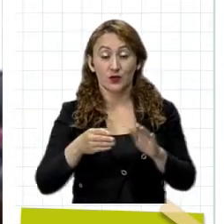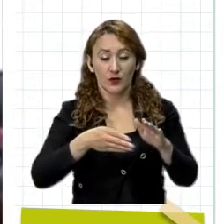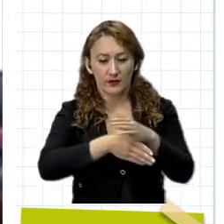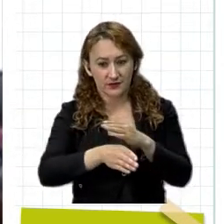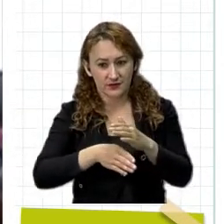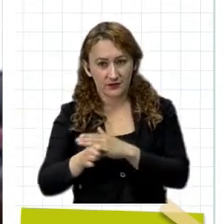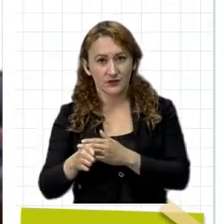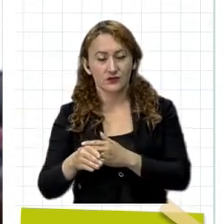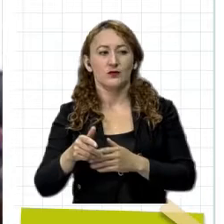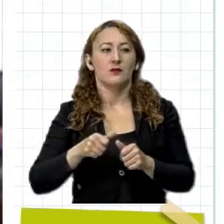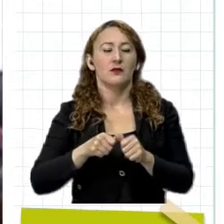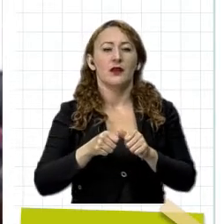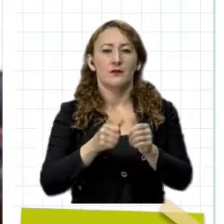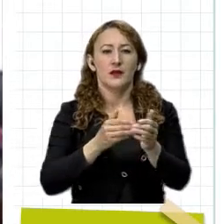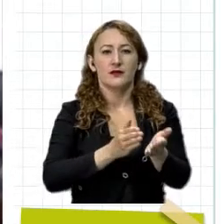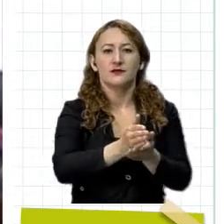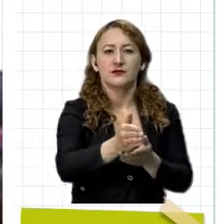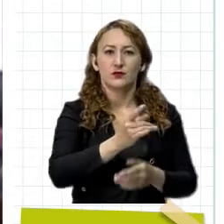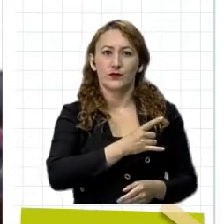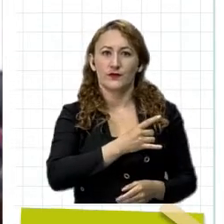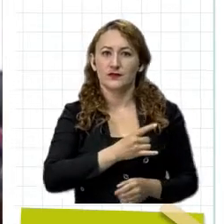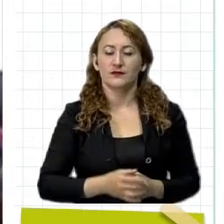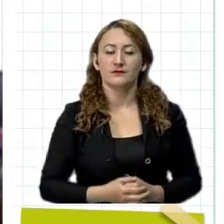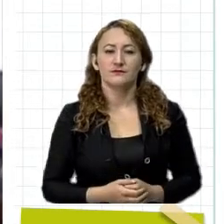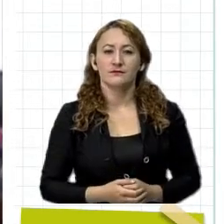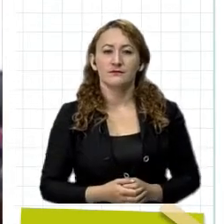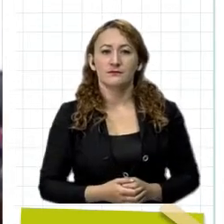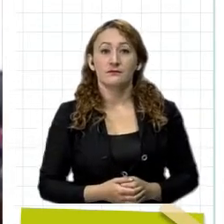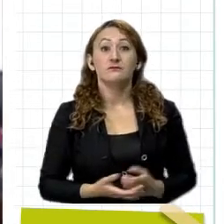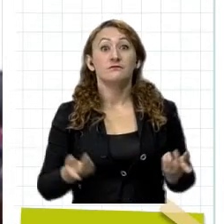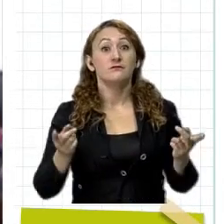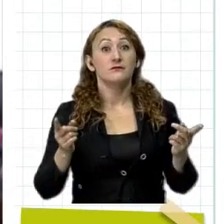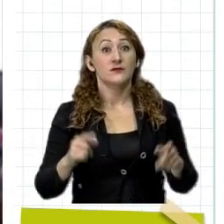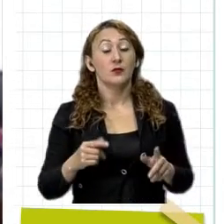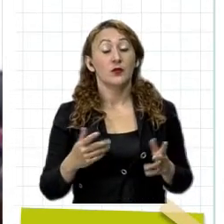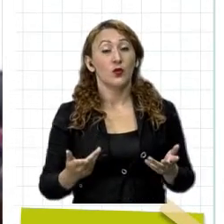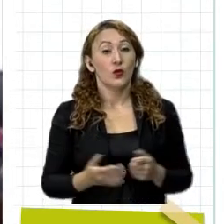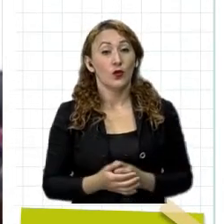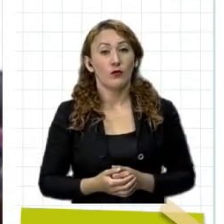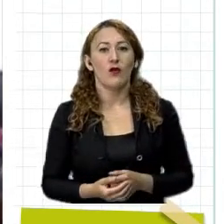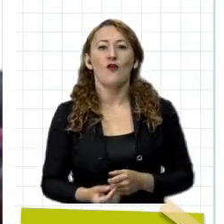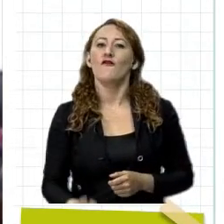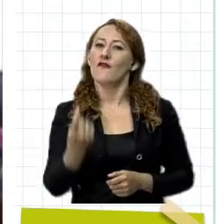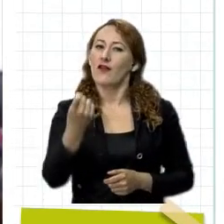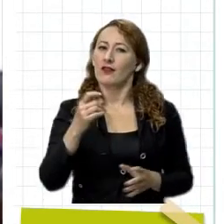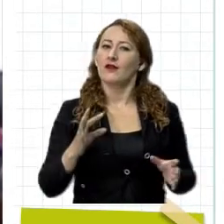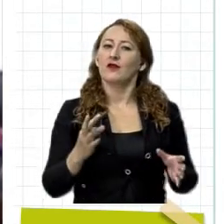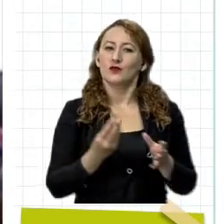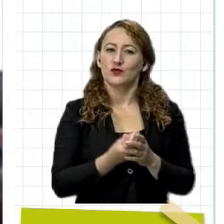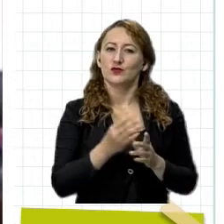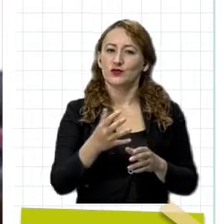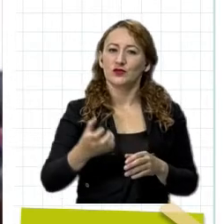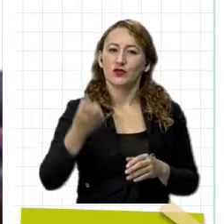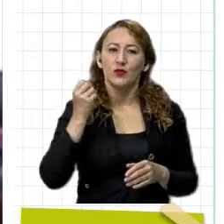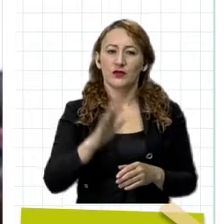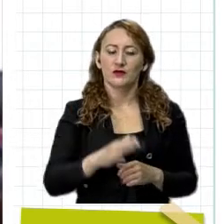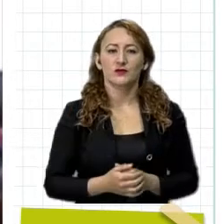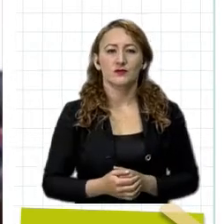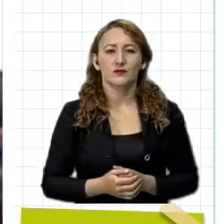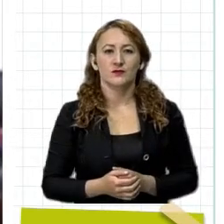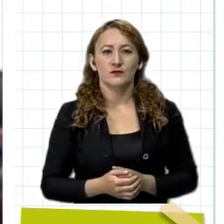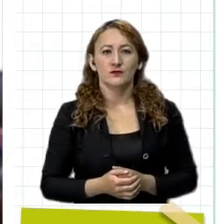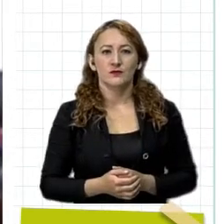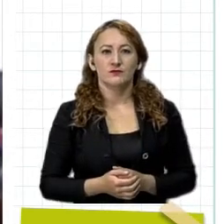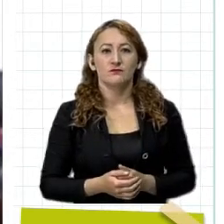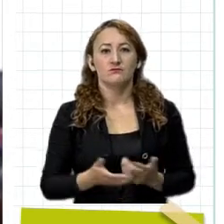acceso y la permanencia en la universidad, sino también una falta de inclusión de su historia y epistemologías